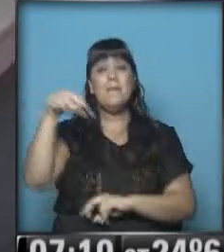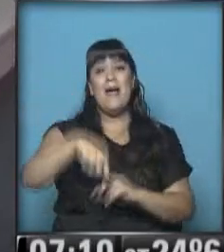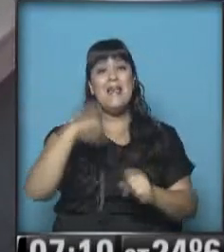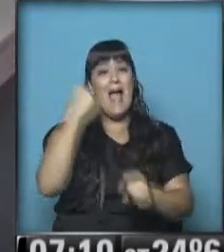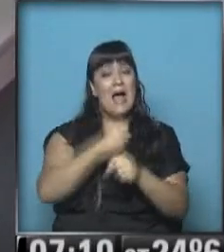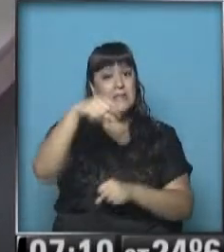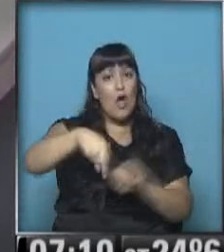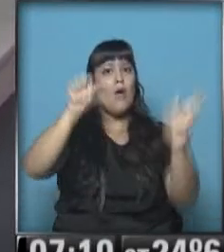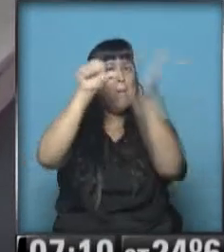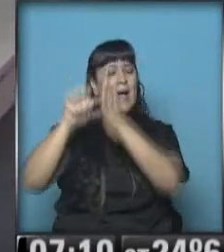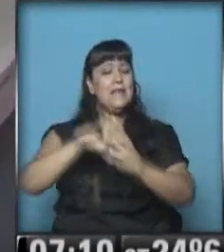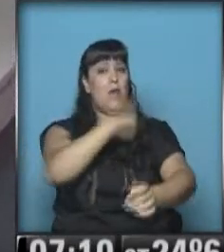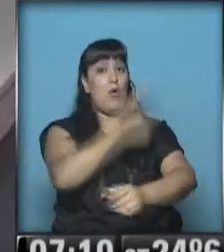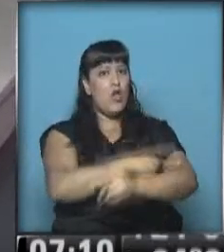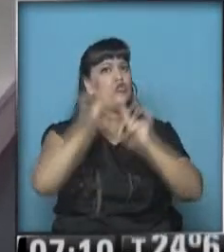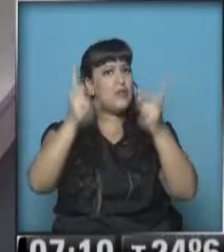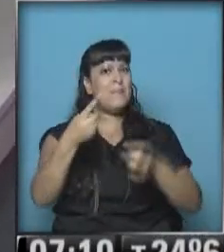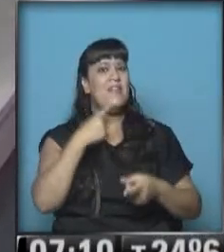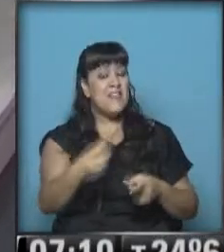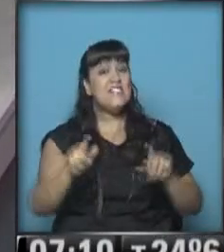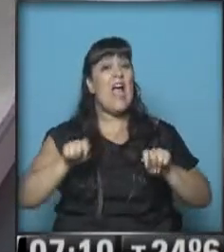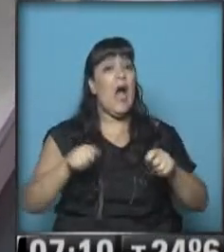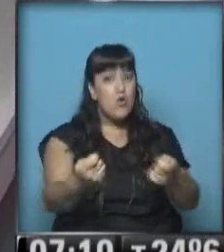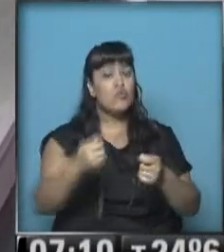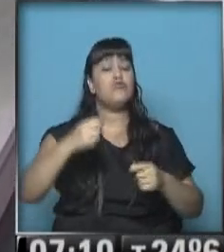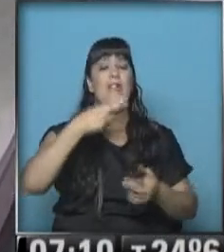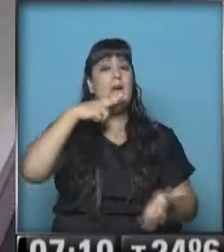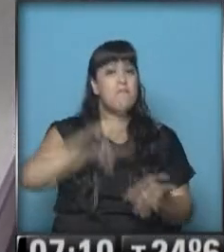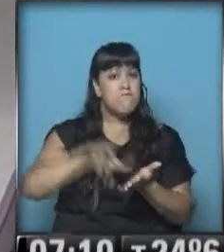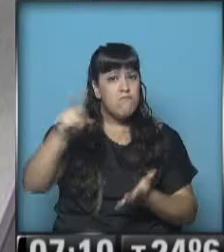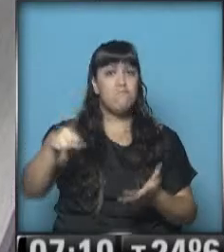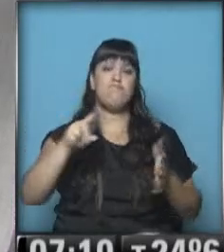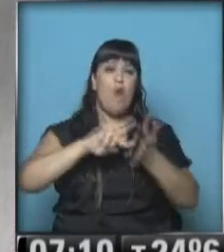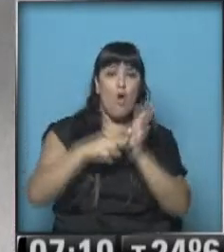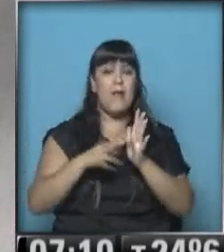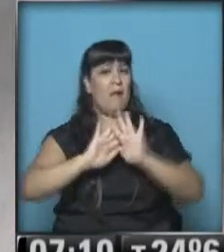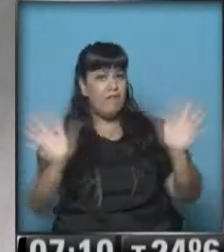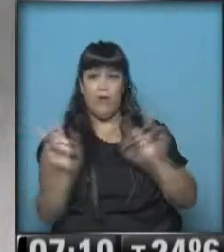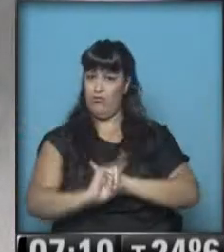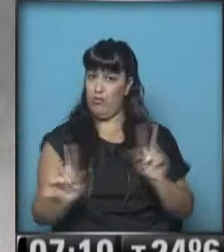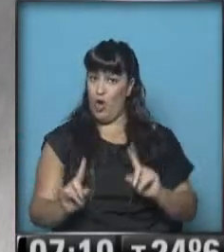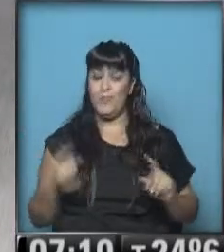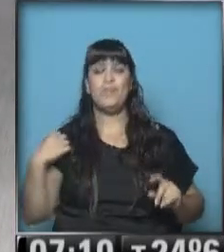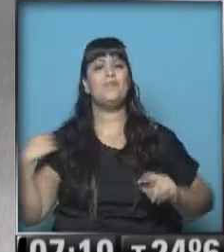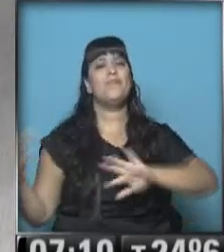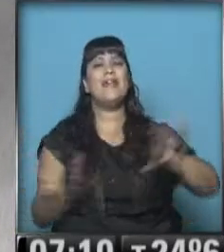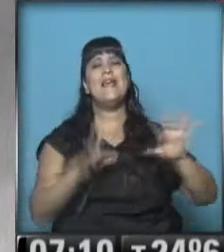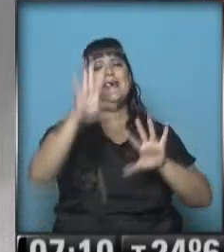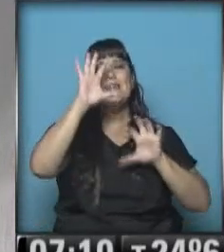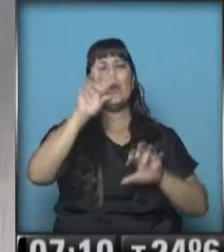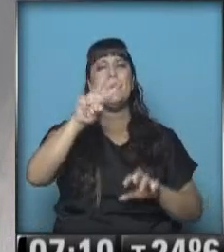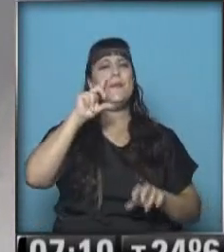las potencias están diciendo cuidado, porque el ajuste parece que no nos saca de la crisis. Vamos a cambiar de tema. ¿Se acuerda usted de Liliana